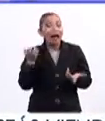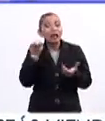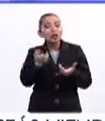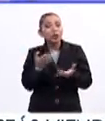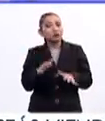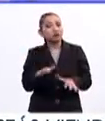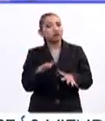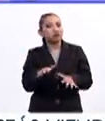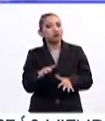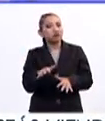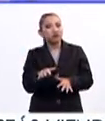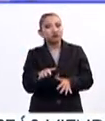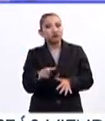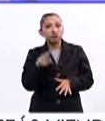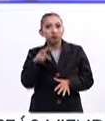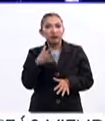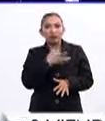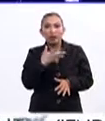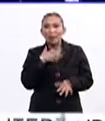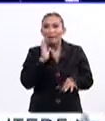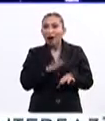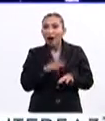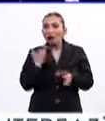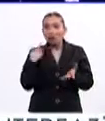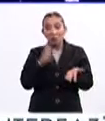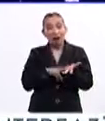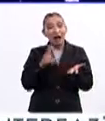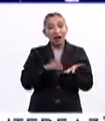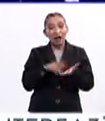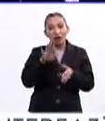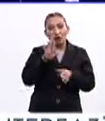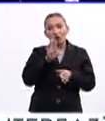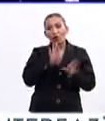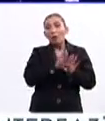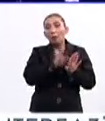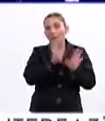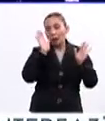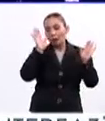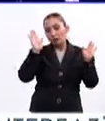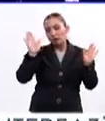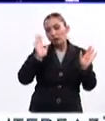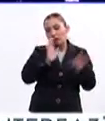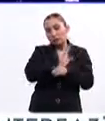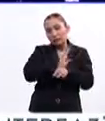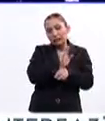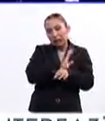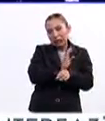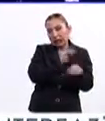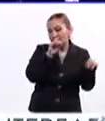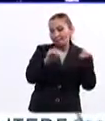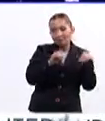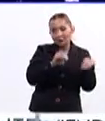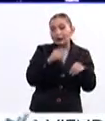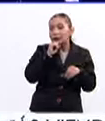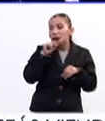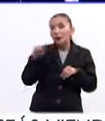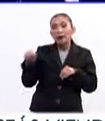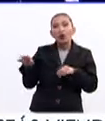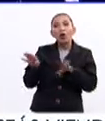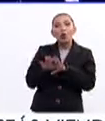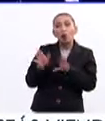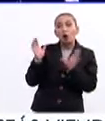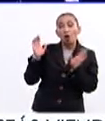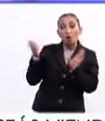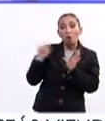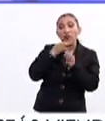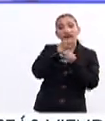eso hace por supuesto que pues tenga mucho más mérito, no solo como una magnífica obra cinematográfica, sino además como